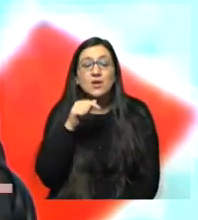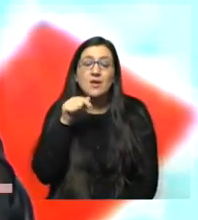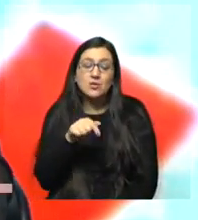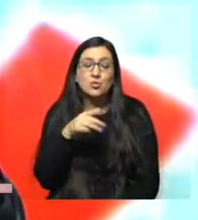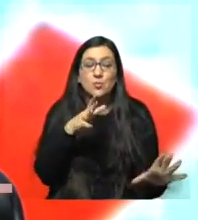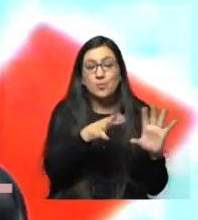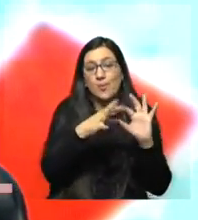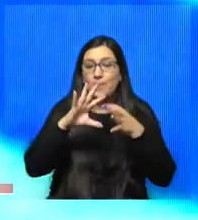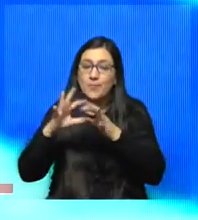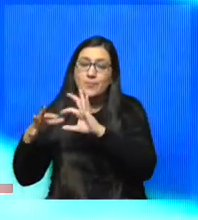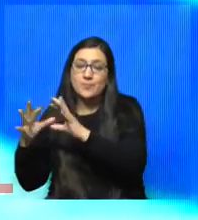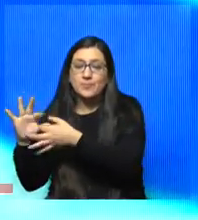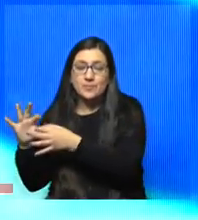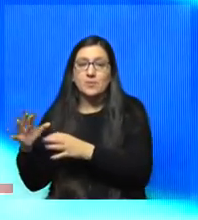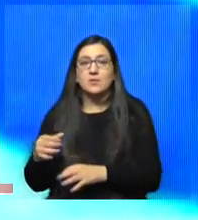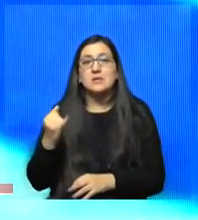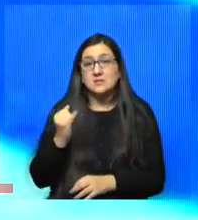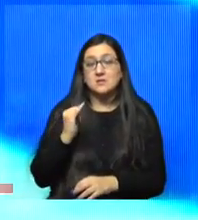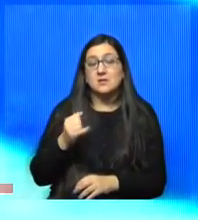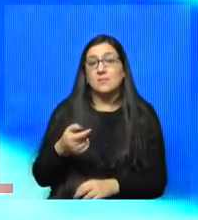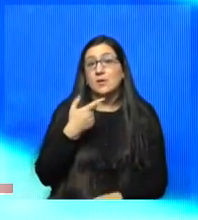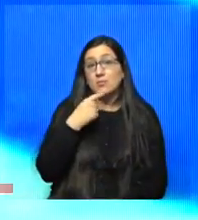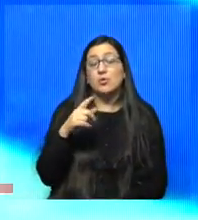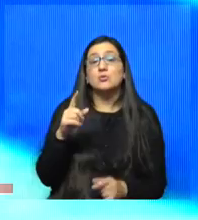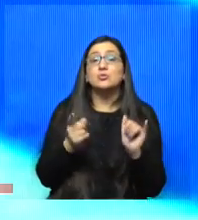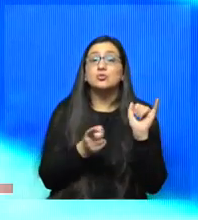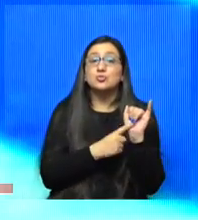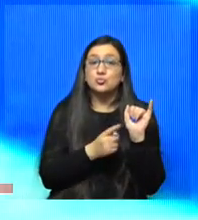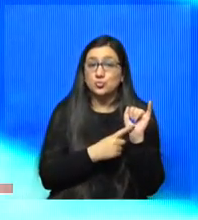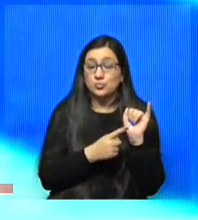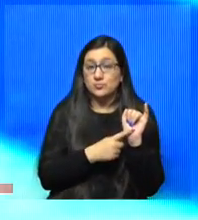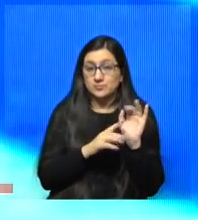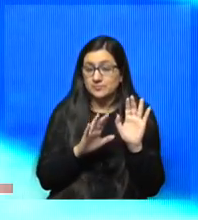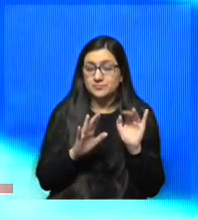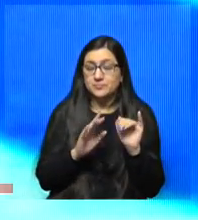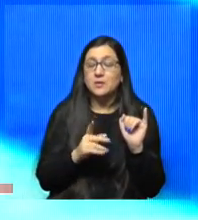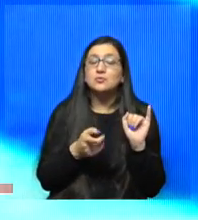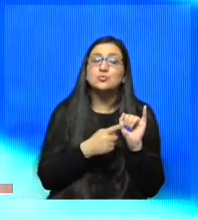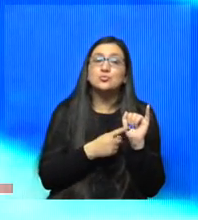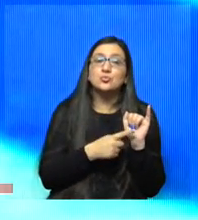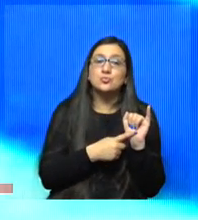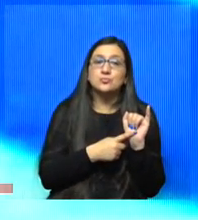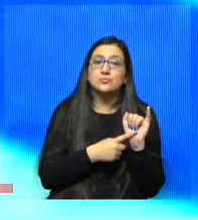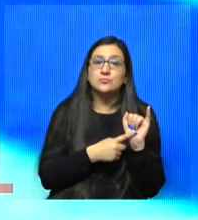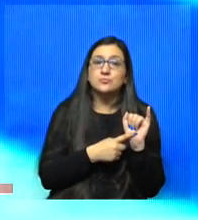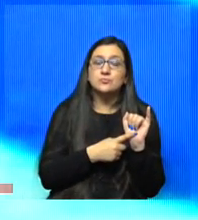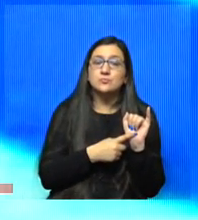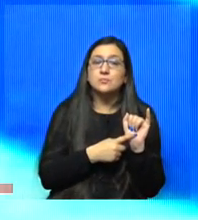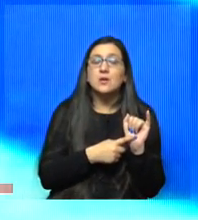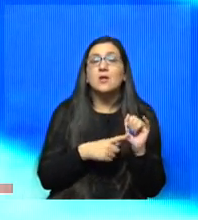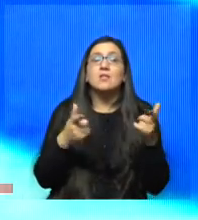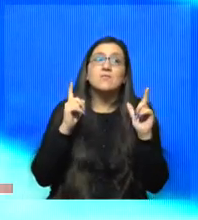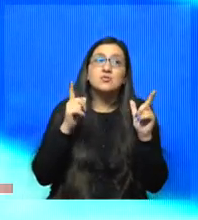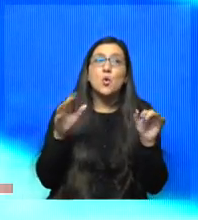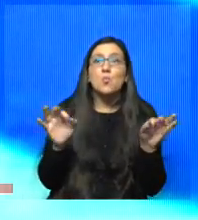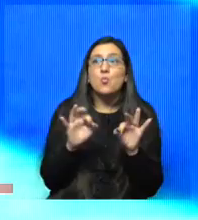por un mismo lado. Es que te recomienda YouTube el para algoritmo. Hablar. No hablemos de noticias, que es lo que estamos hablando uh-huh. ahora. De entretenimiento, sí,